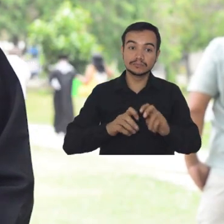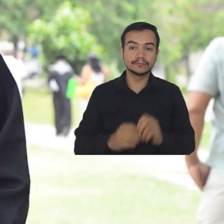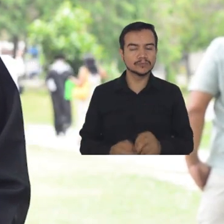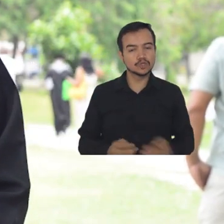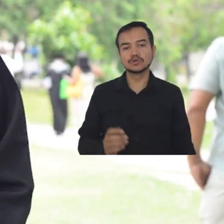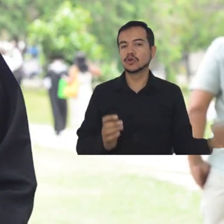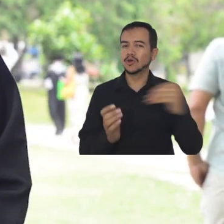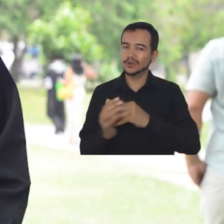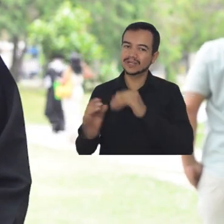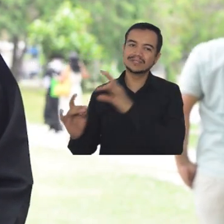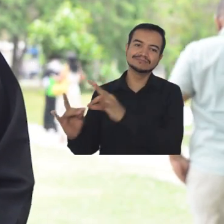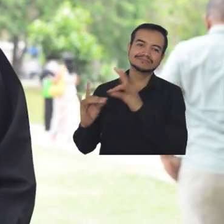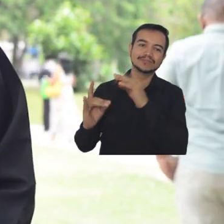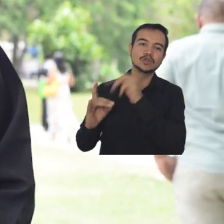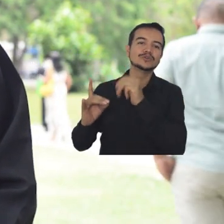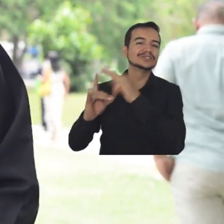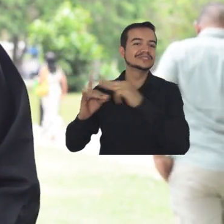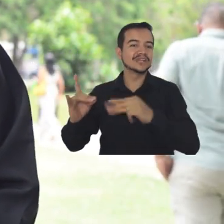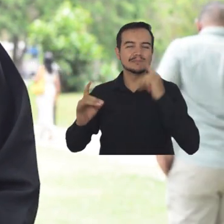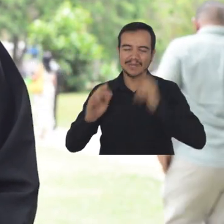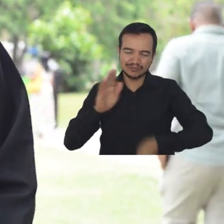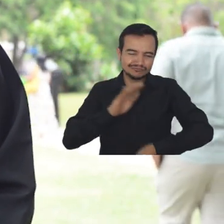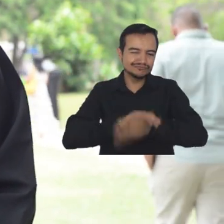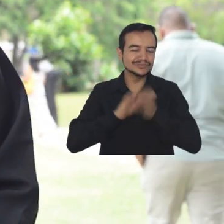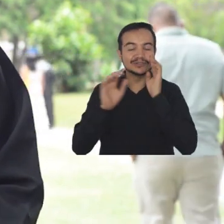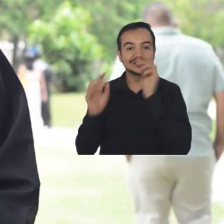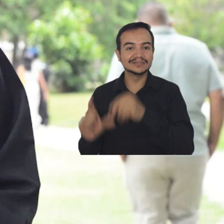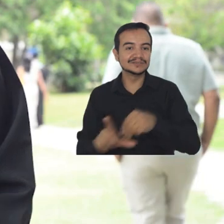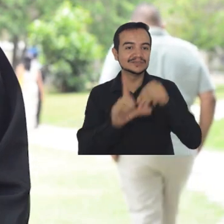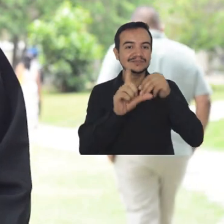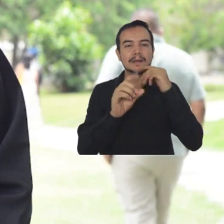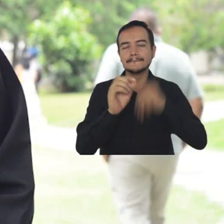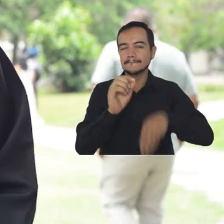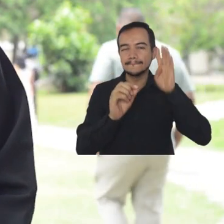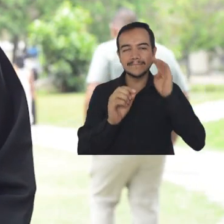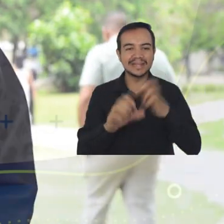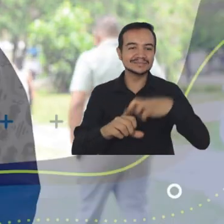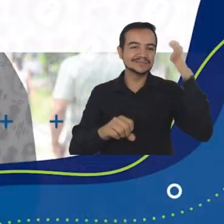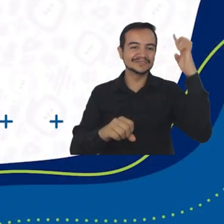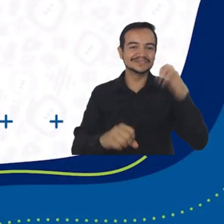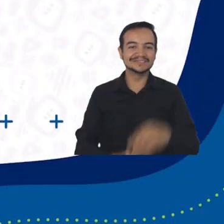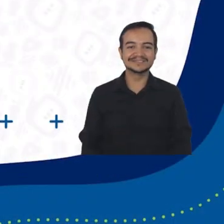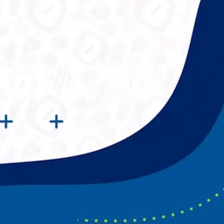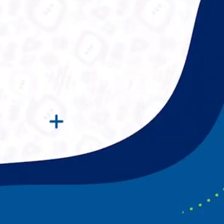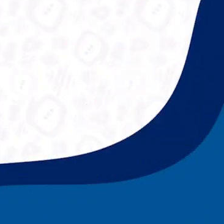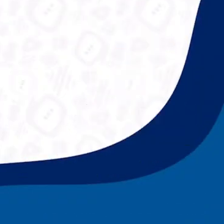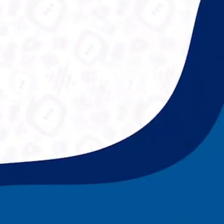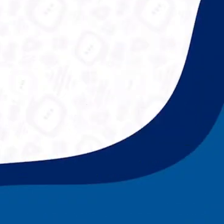Entonces, volvería a elegir la Universidad del Magdalena para seguirme especializando y formándome como profesional.